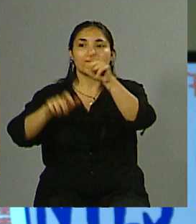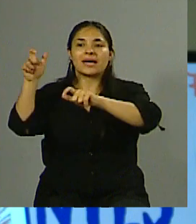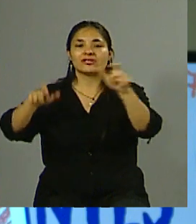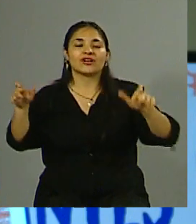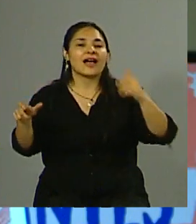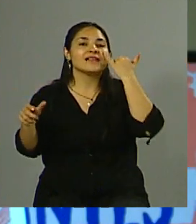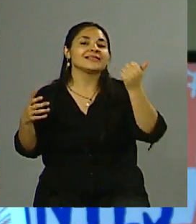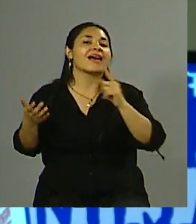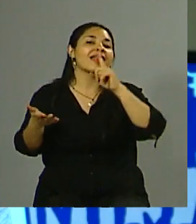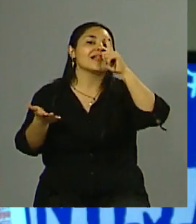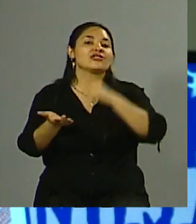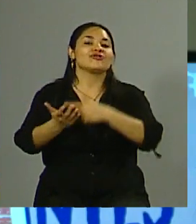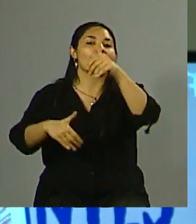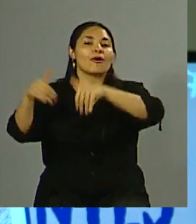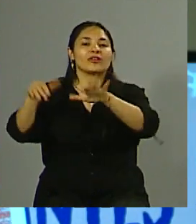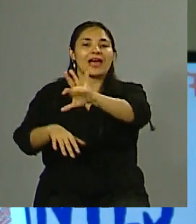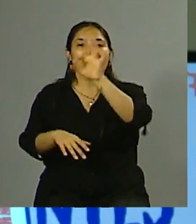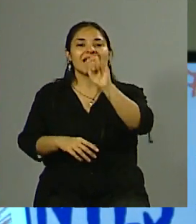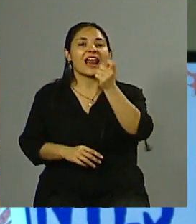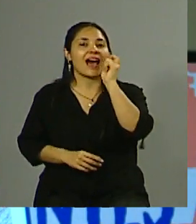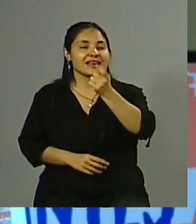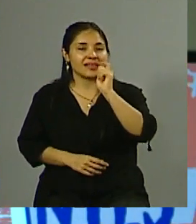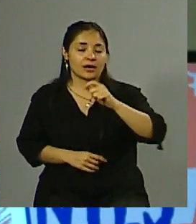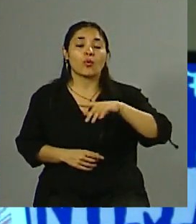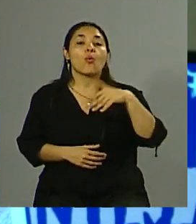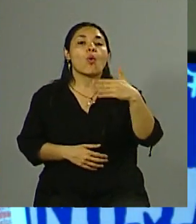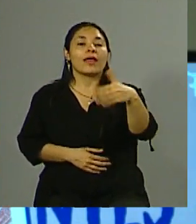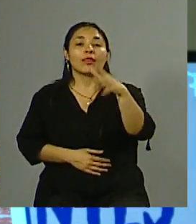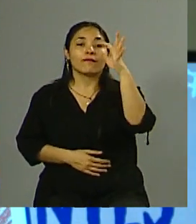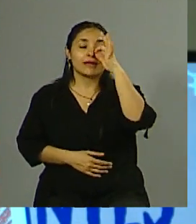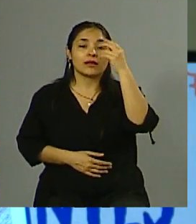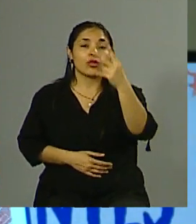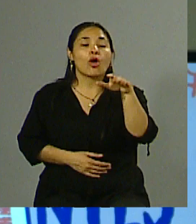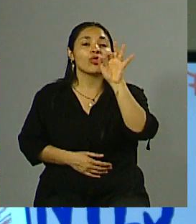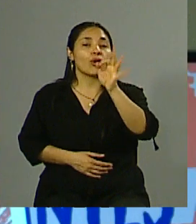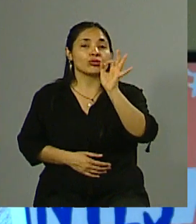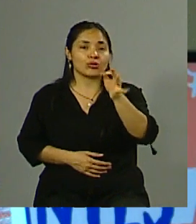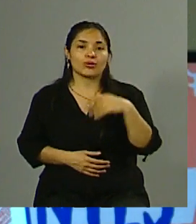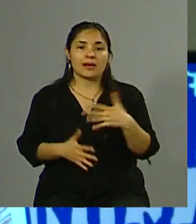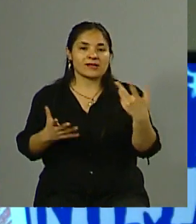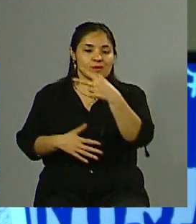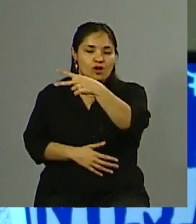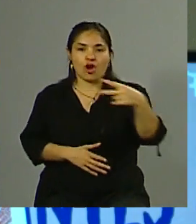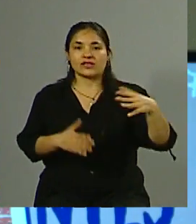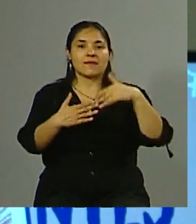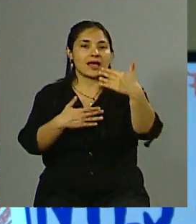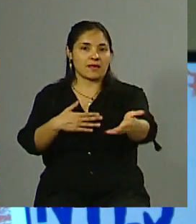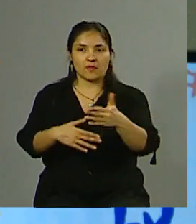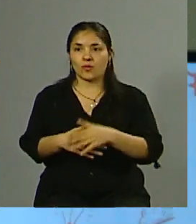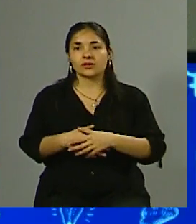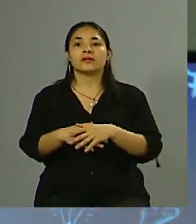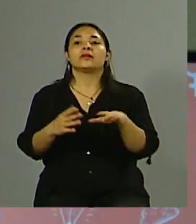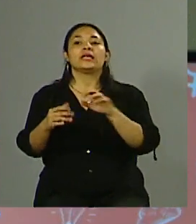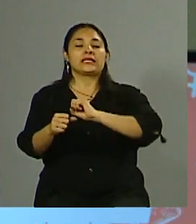una decisión respecto a quiénes van a votar el 22 de octubre dentro de dos domingos aproximadamente. Pero se hizo